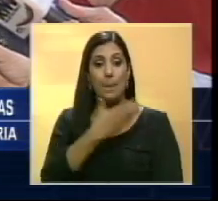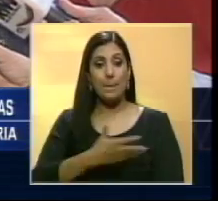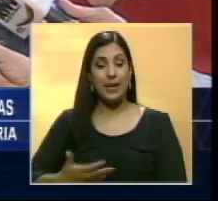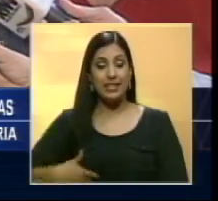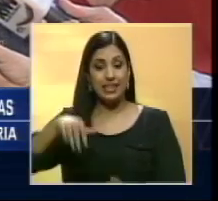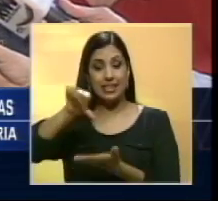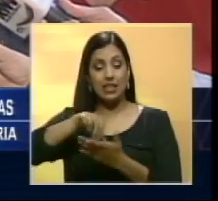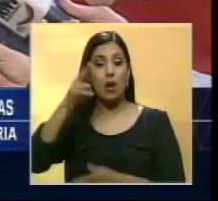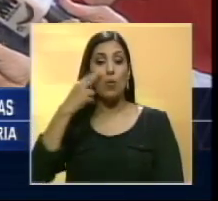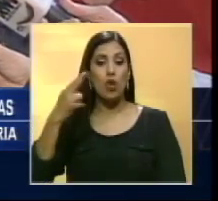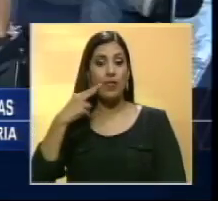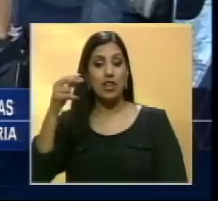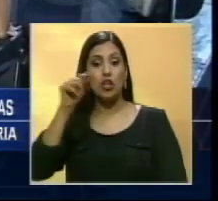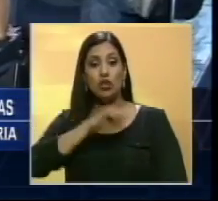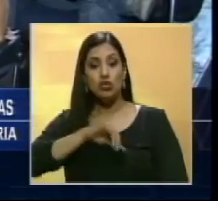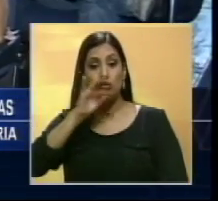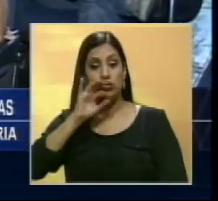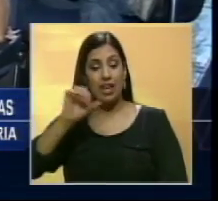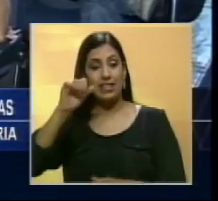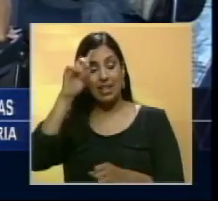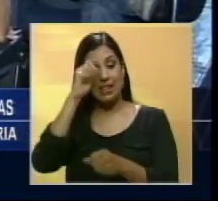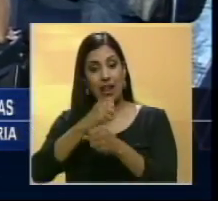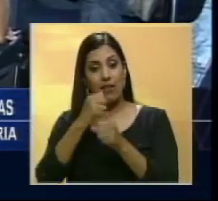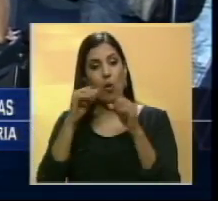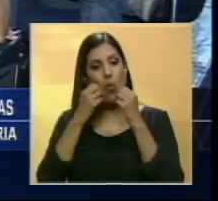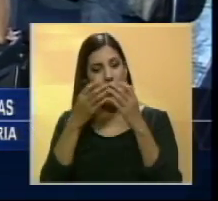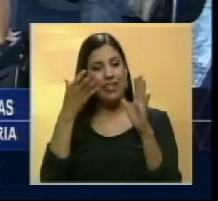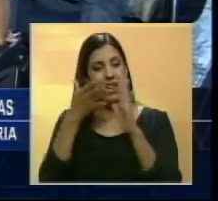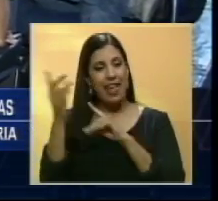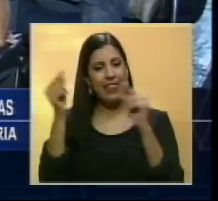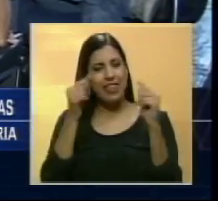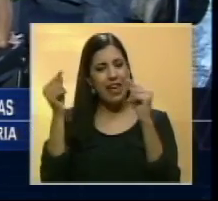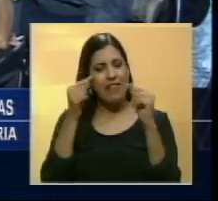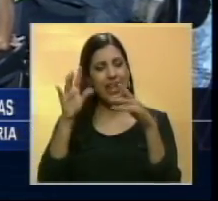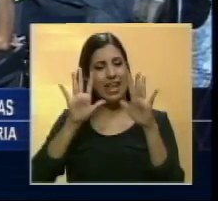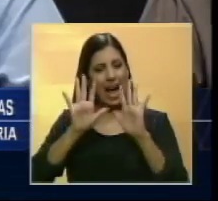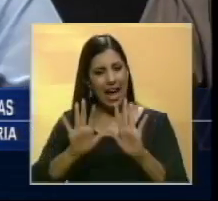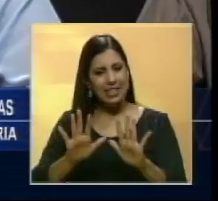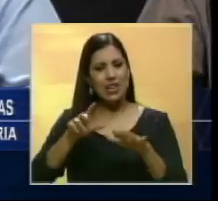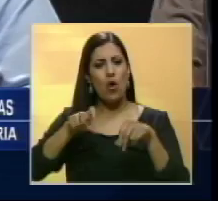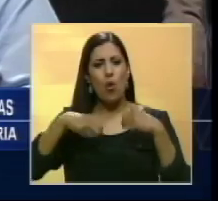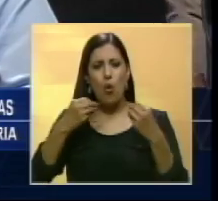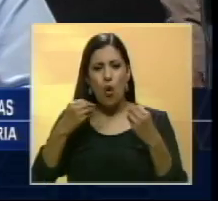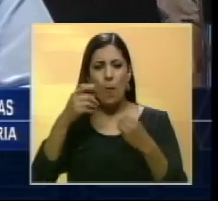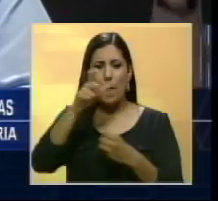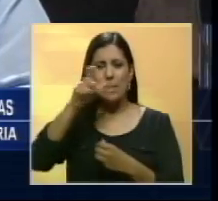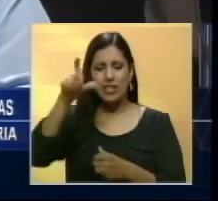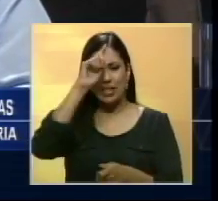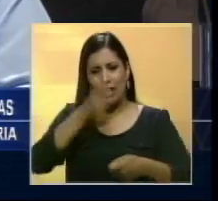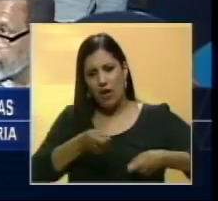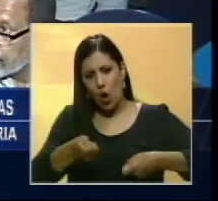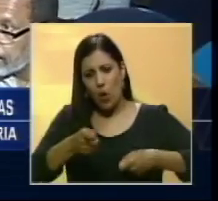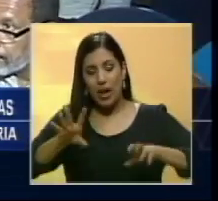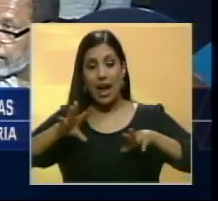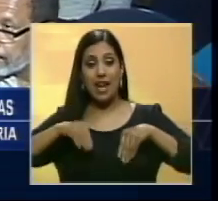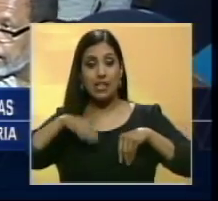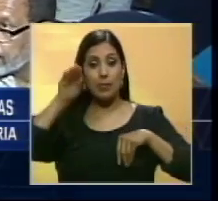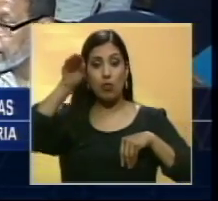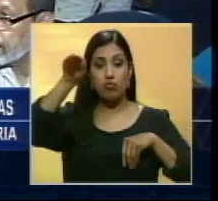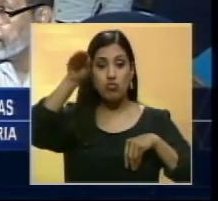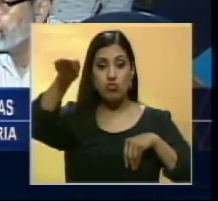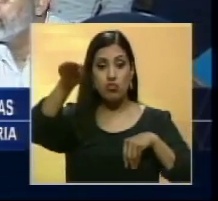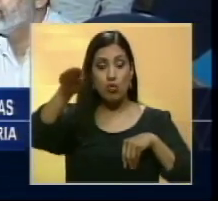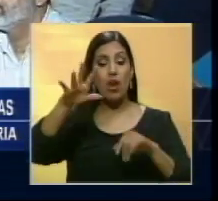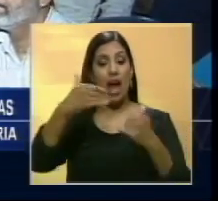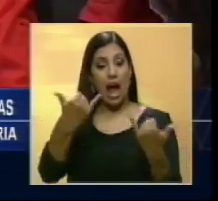la Central Bolivariana Socialista de Trabajadores, precisó que el debate está centrado en cómo la clase obrera asumirá en un futuro cercano